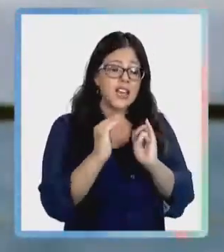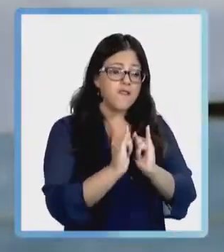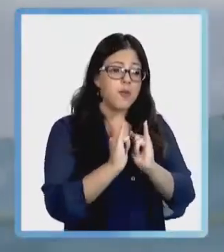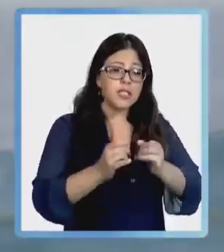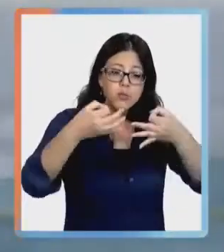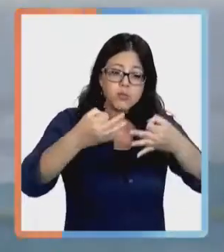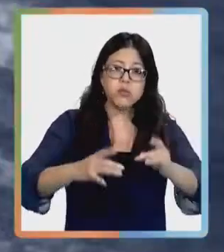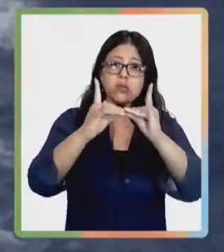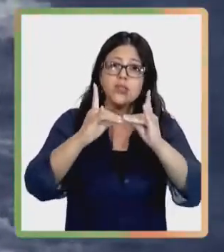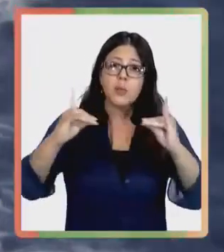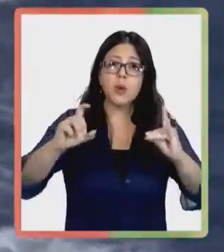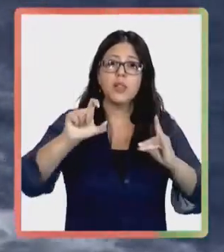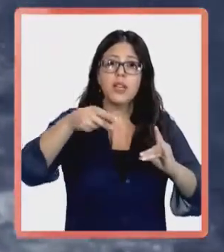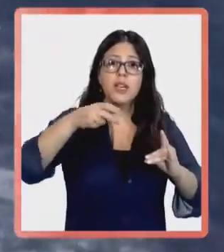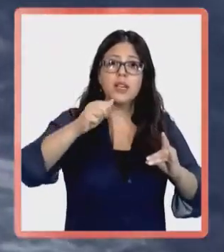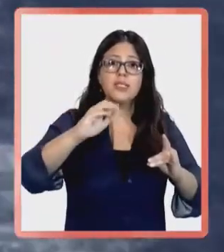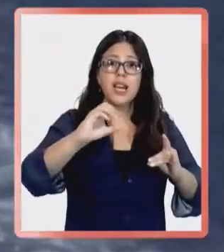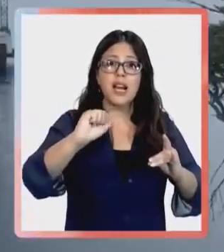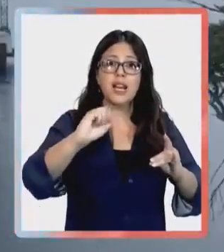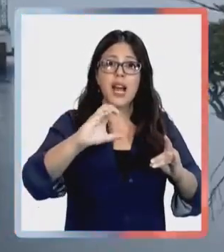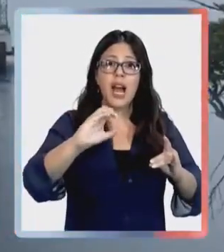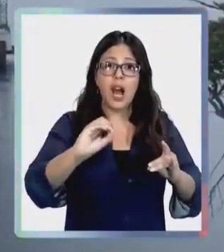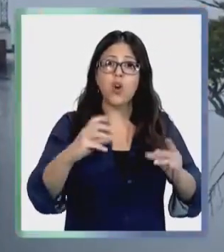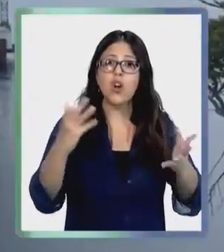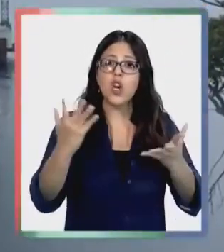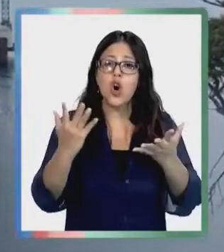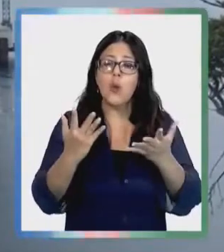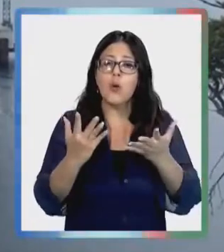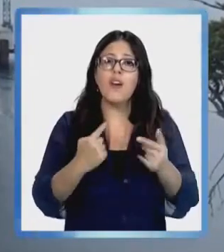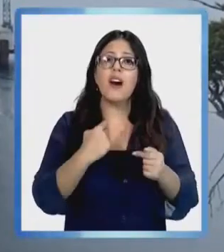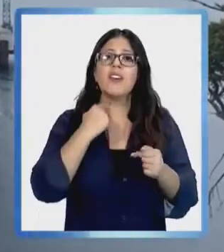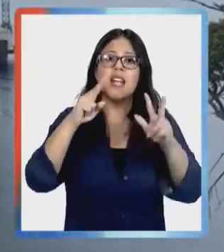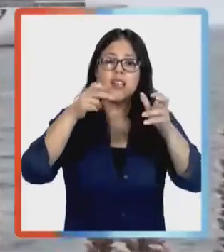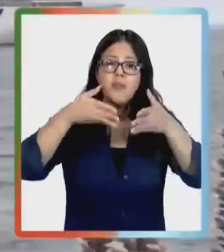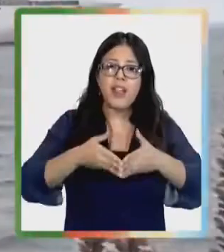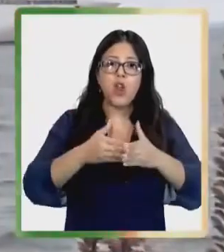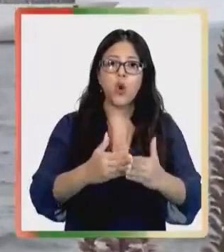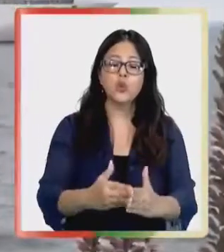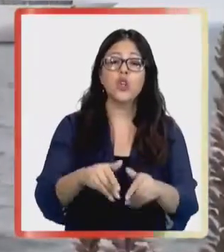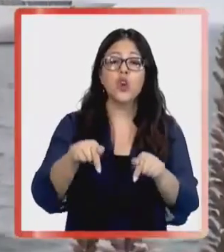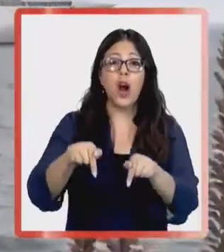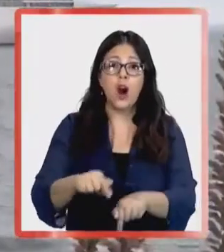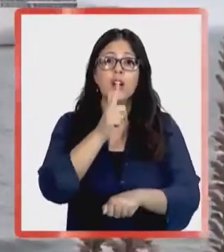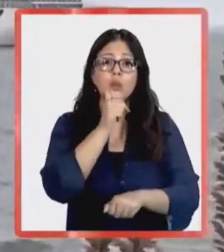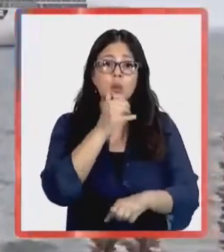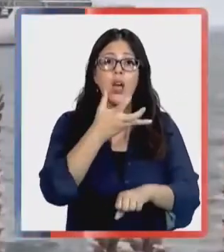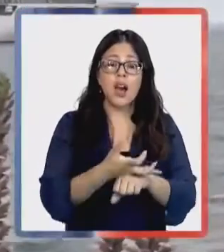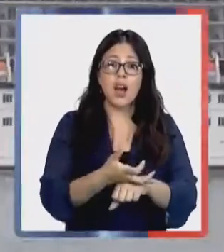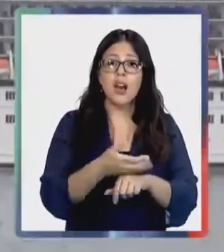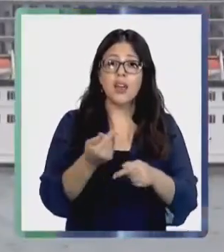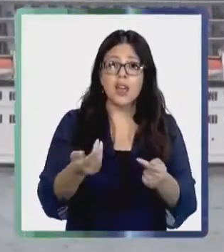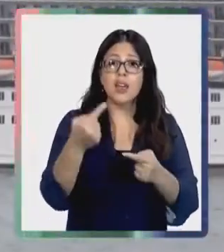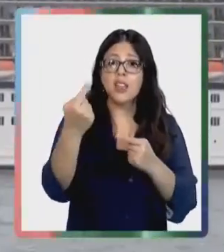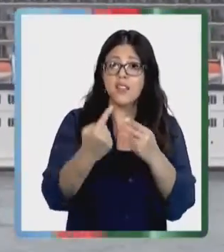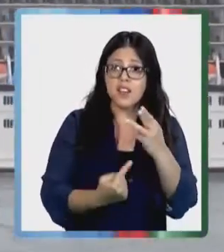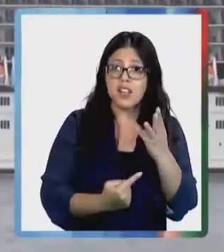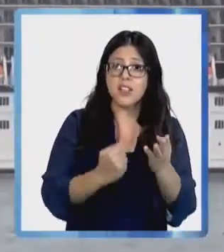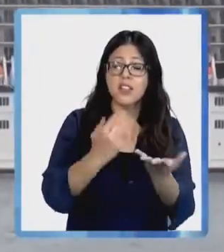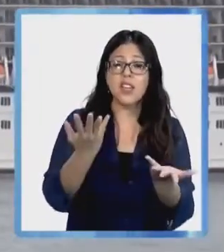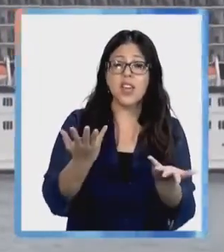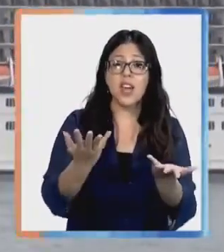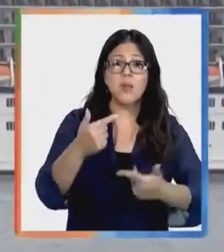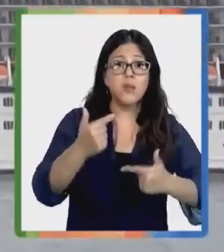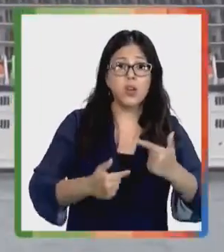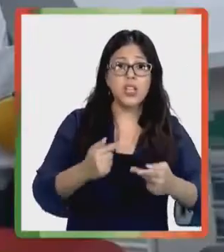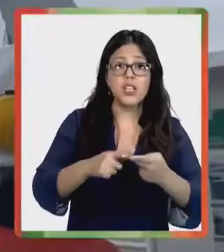de cruceros. Por ahora, surgen dudas que diversos actores políticos, sociales y económicos del sur necesitan se aclaren lo